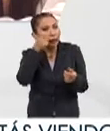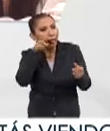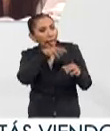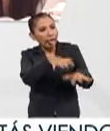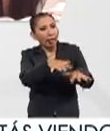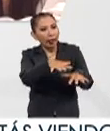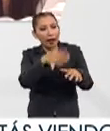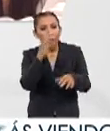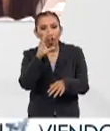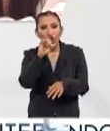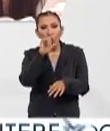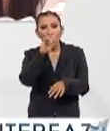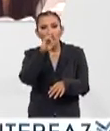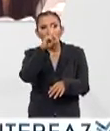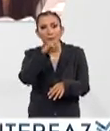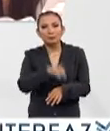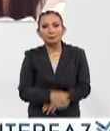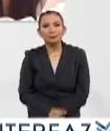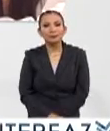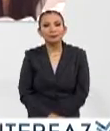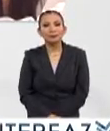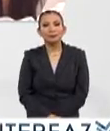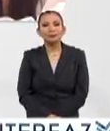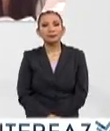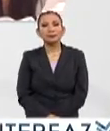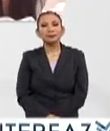instancia cuando llegaste a Colorado?